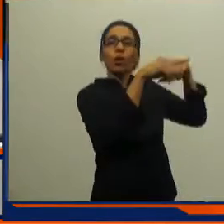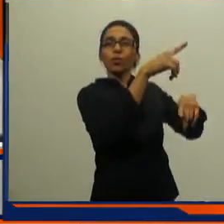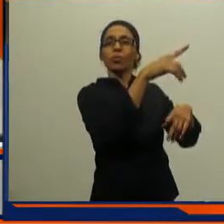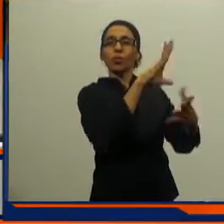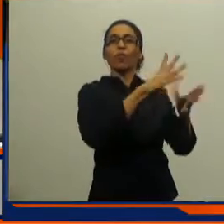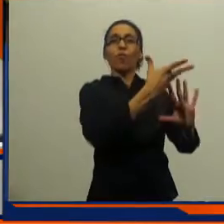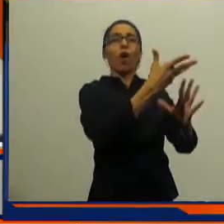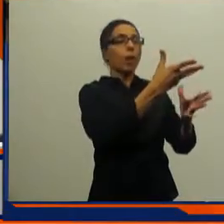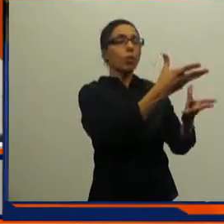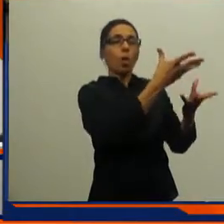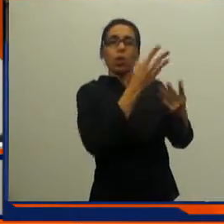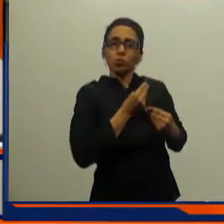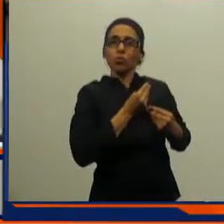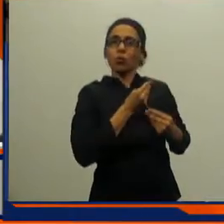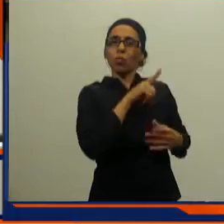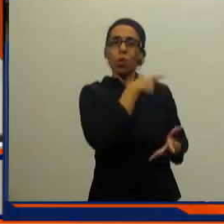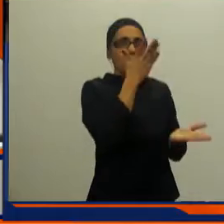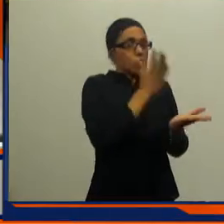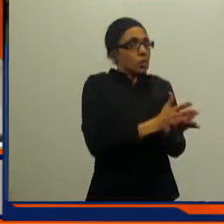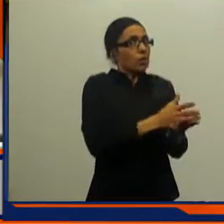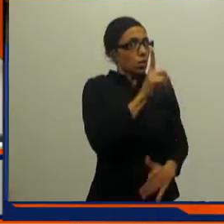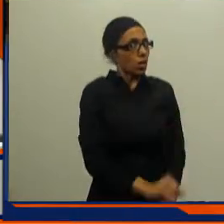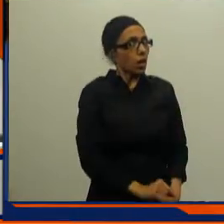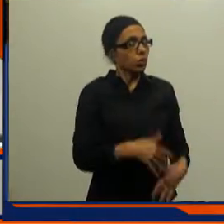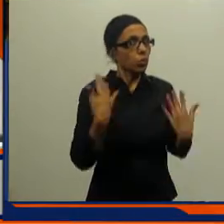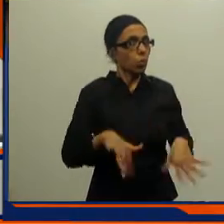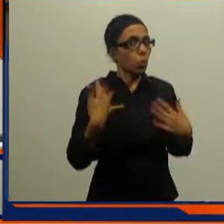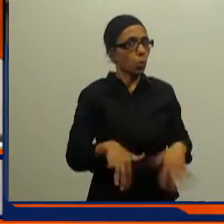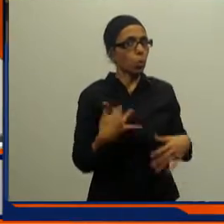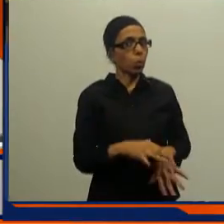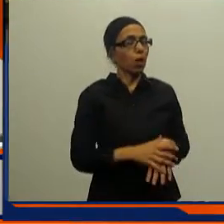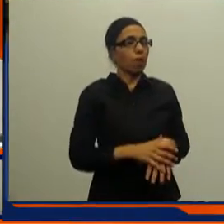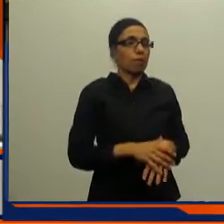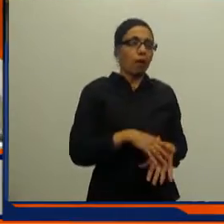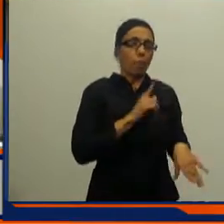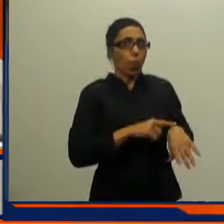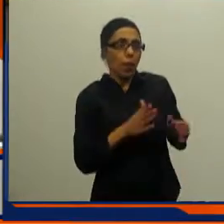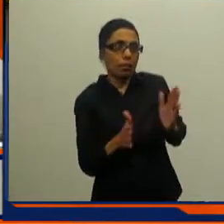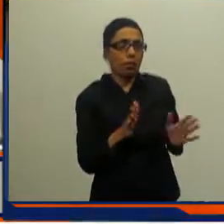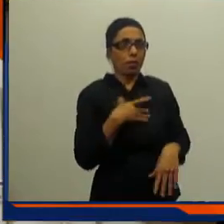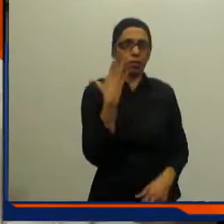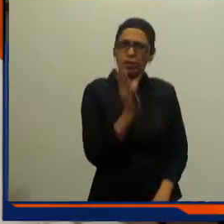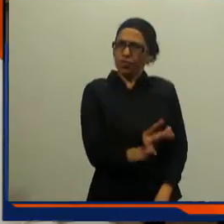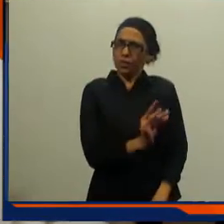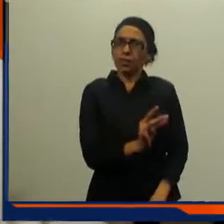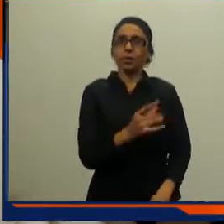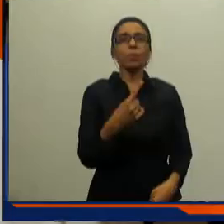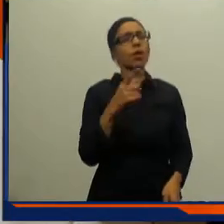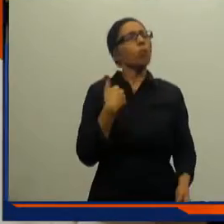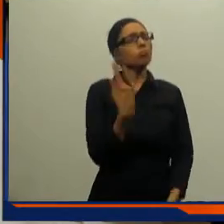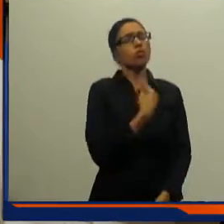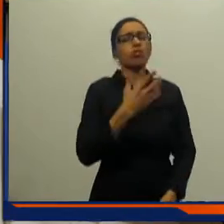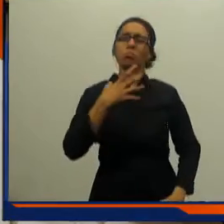el Molino Dorado, que estuvo muy bueno, muy duro, por momentos muy, muy difícil, pero sabemos y confiamos que es